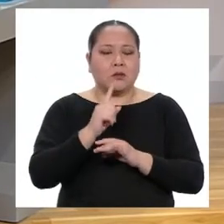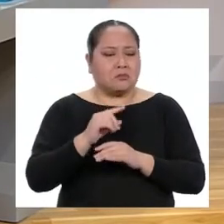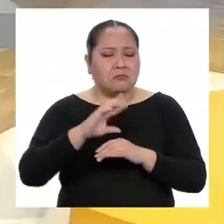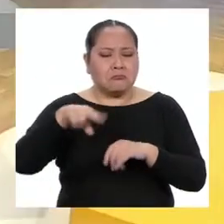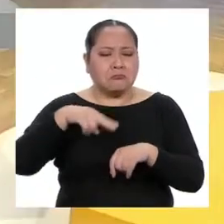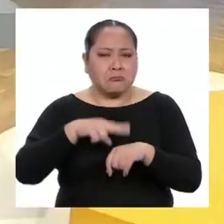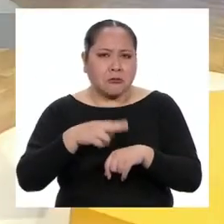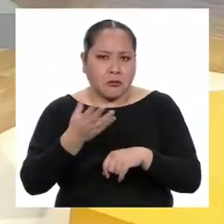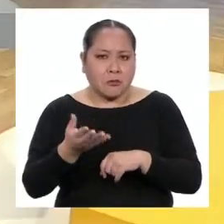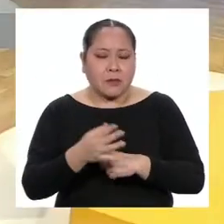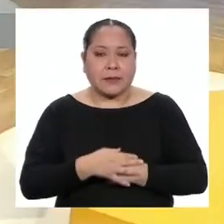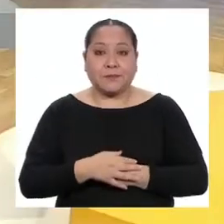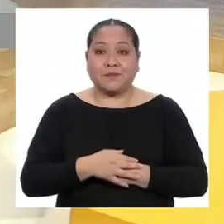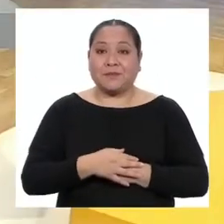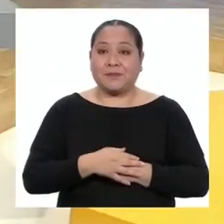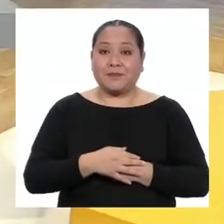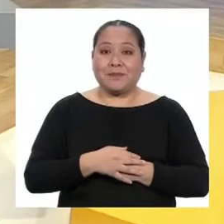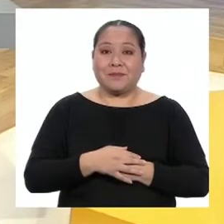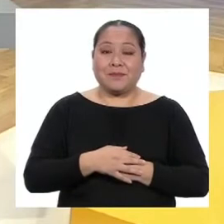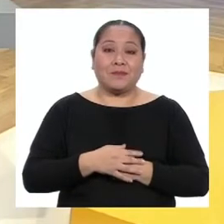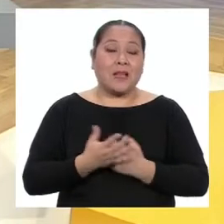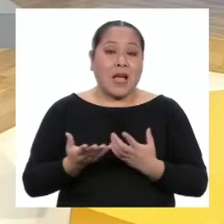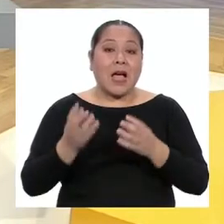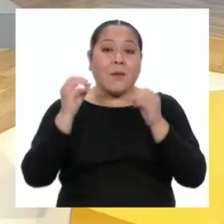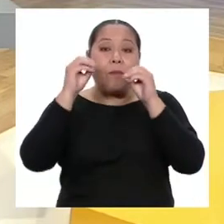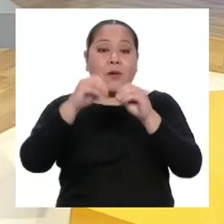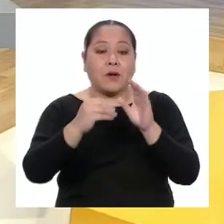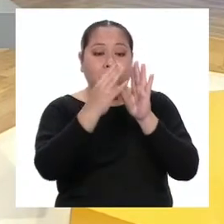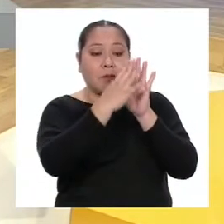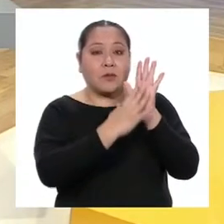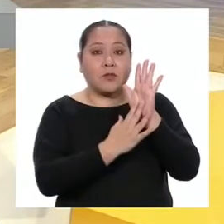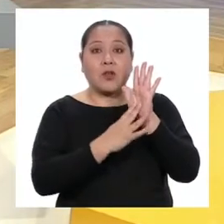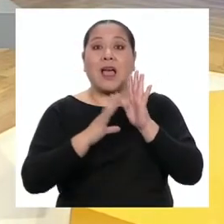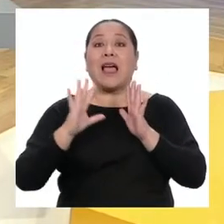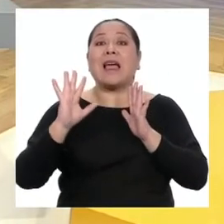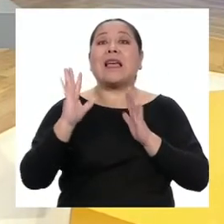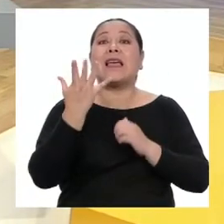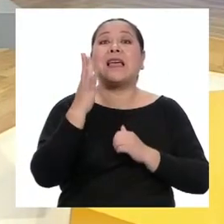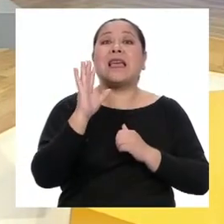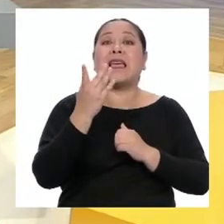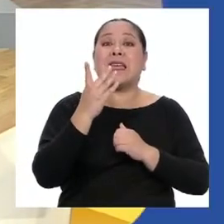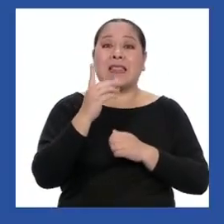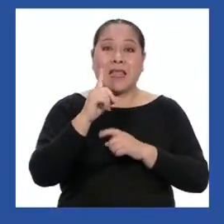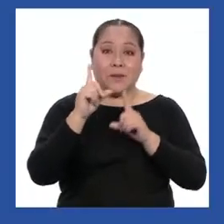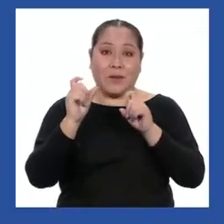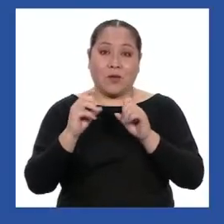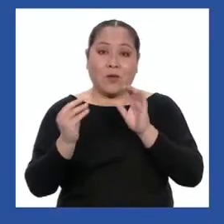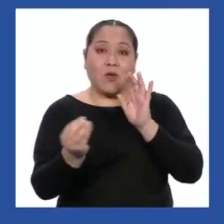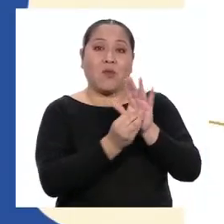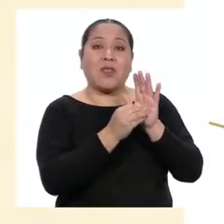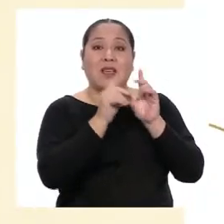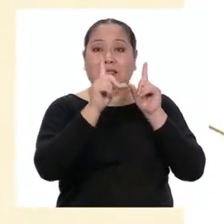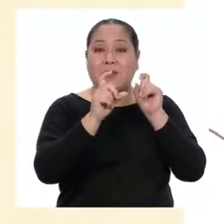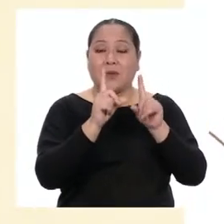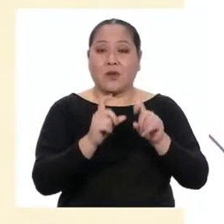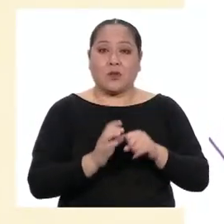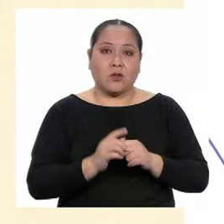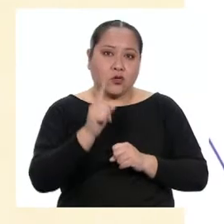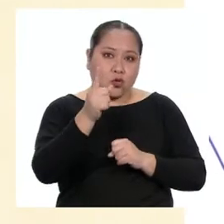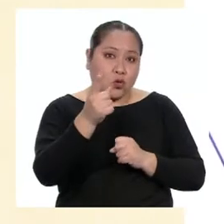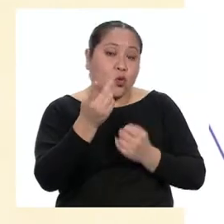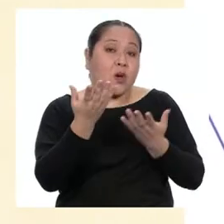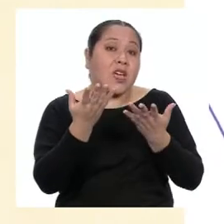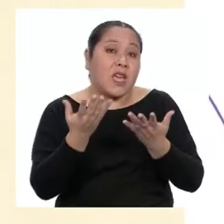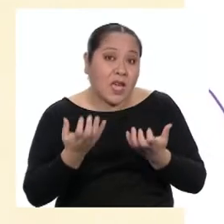contrario. Entonces, ponemos una quinta y última sección a la encuesta. Si deseas,